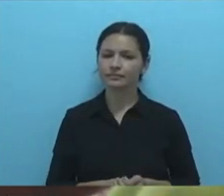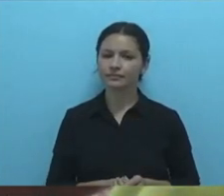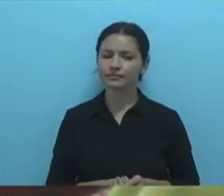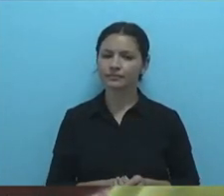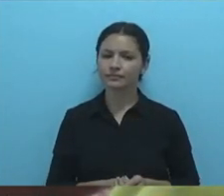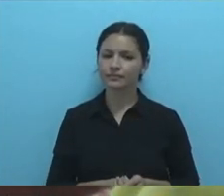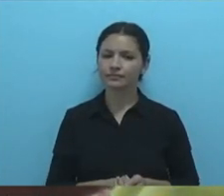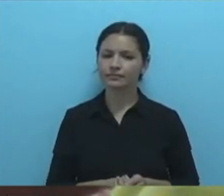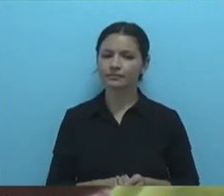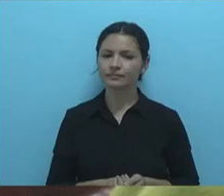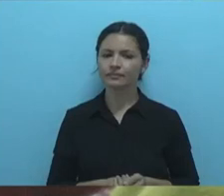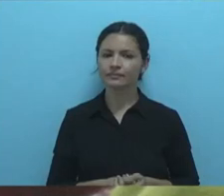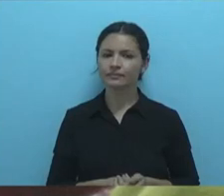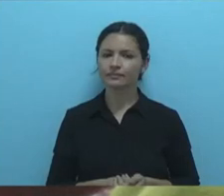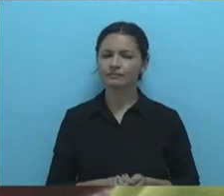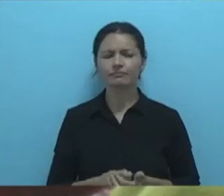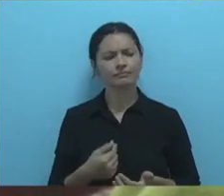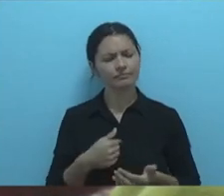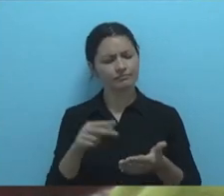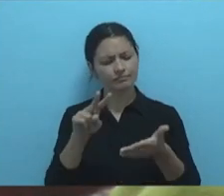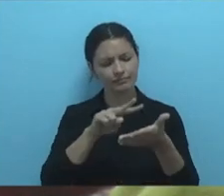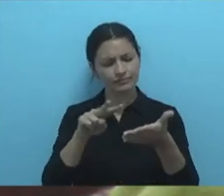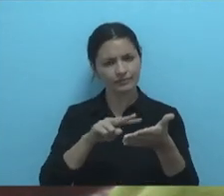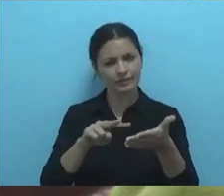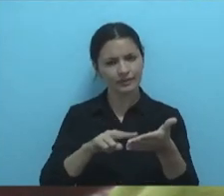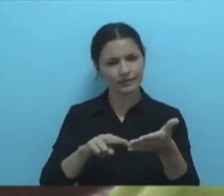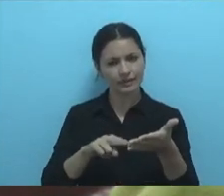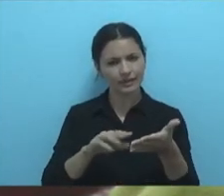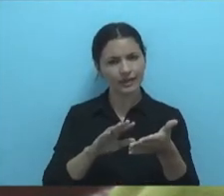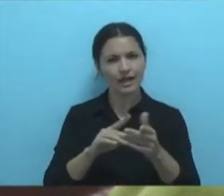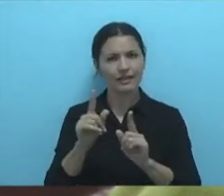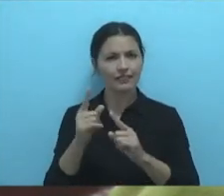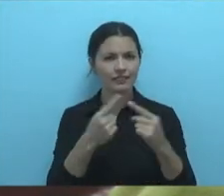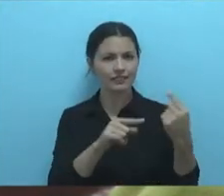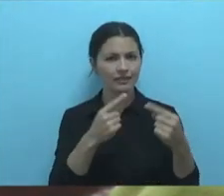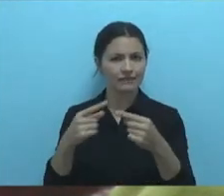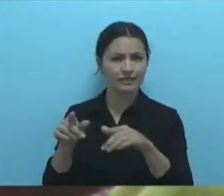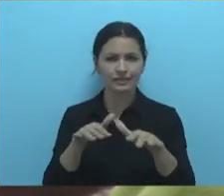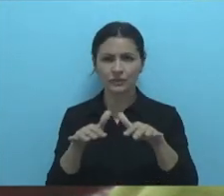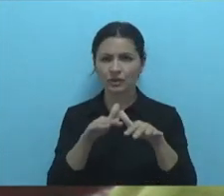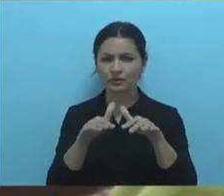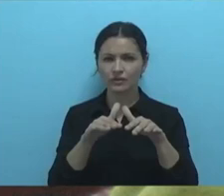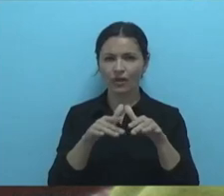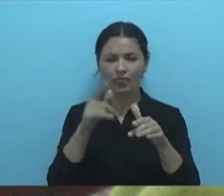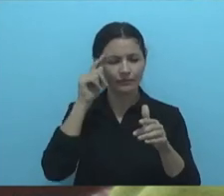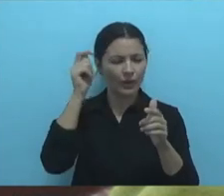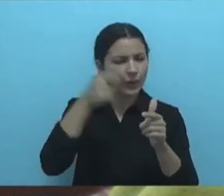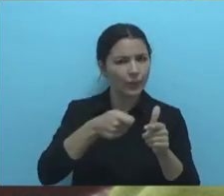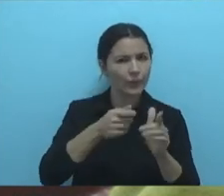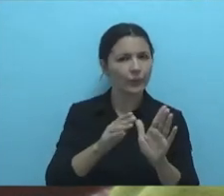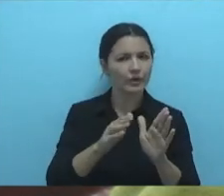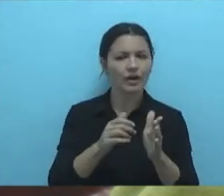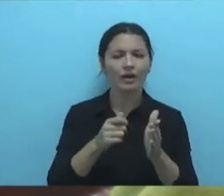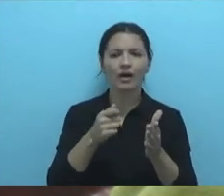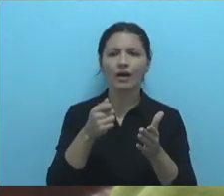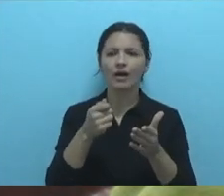leído quizás con detenimiento Los sólidos fallos jurídicos dictaminados por